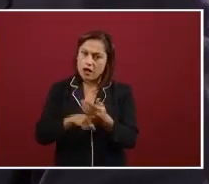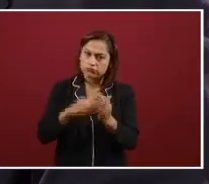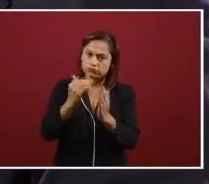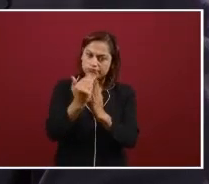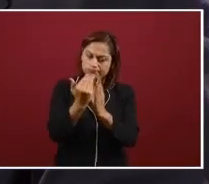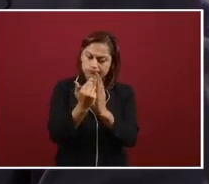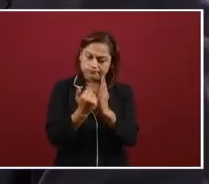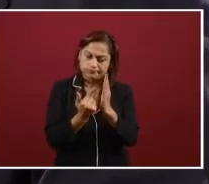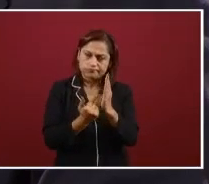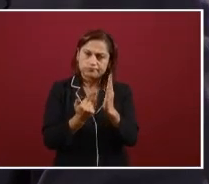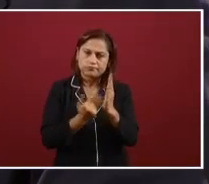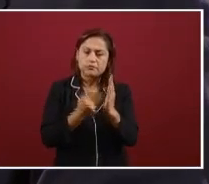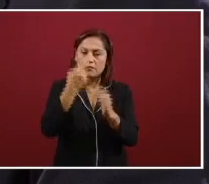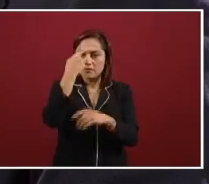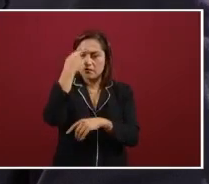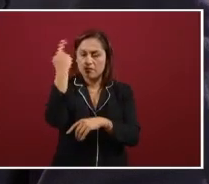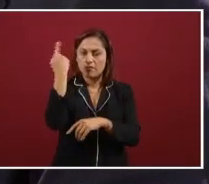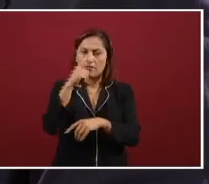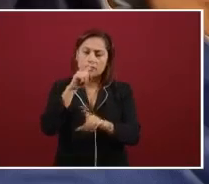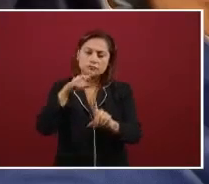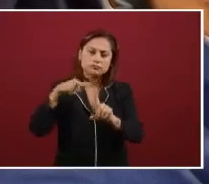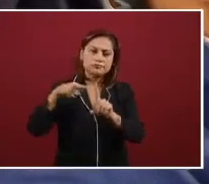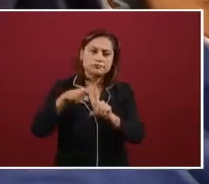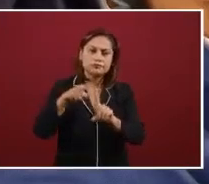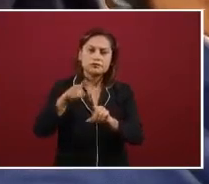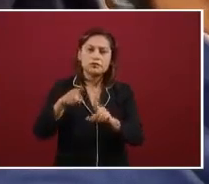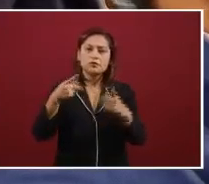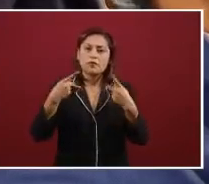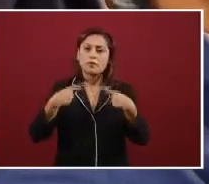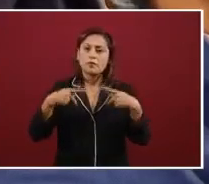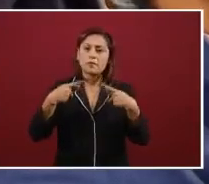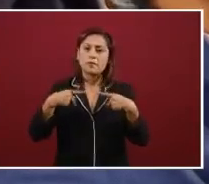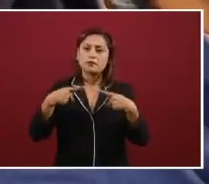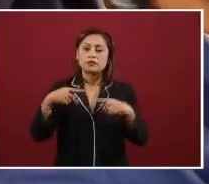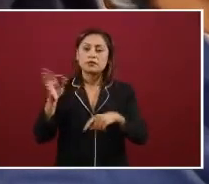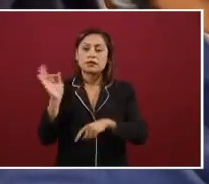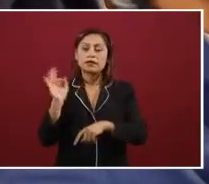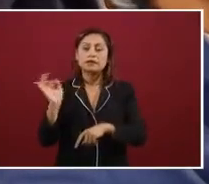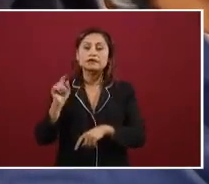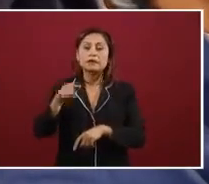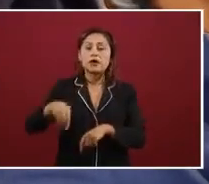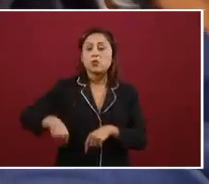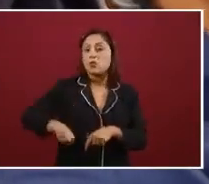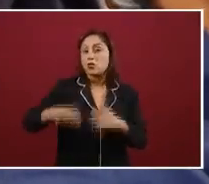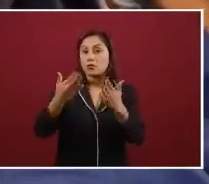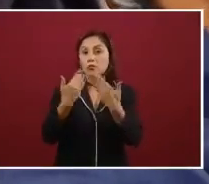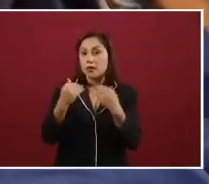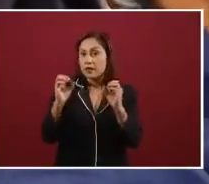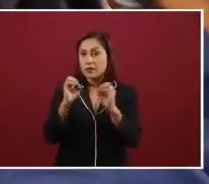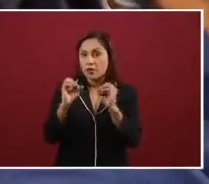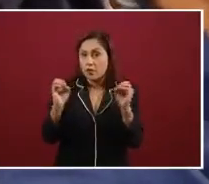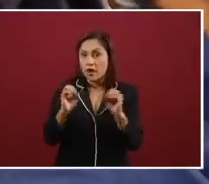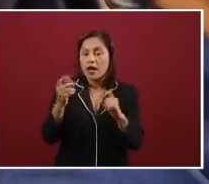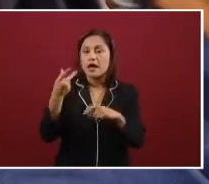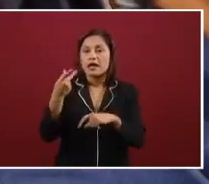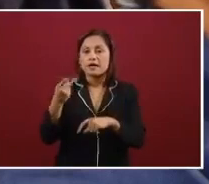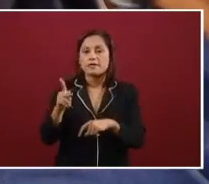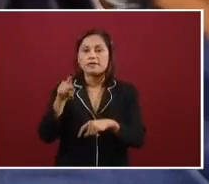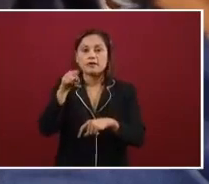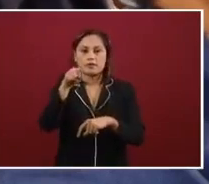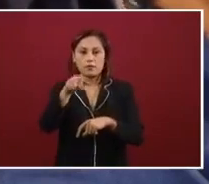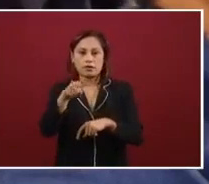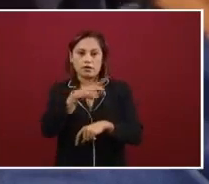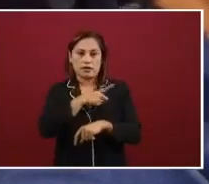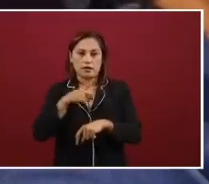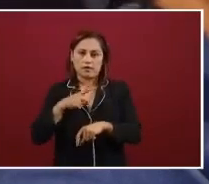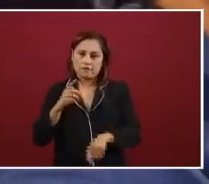para quitar los bienes a personas que incluso puedan ser consideradas inocentes, porque la carga de la prueba está en el particular, y hay preocupación